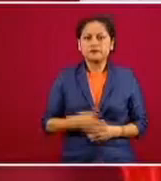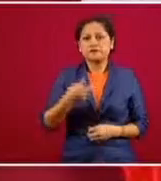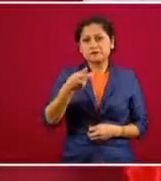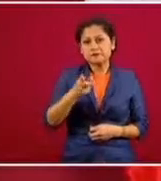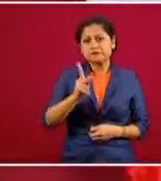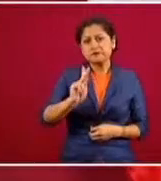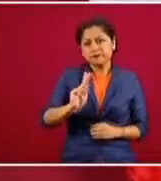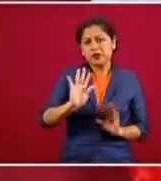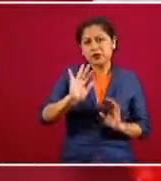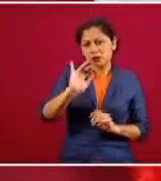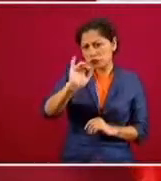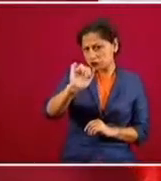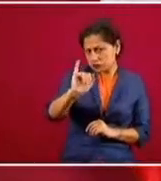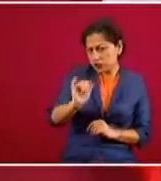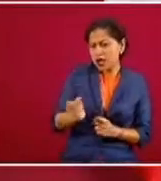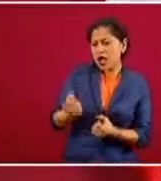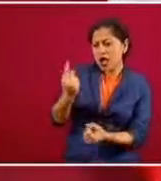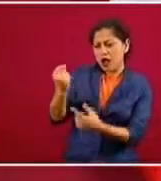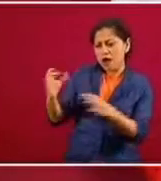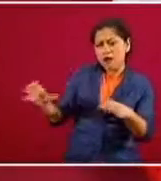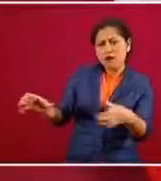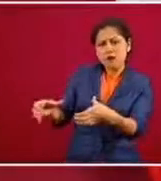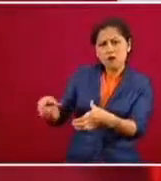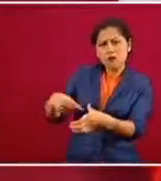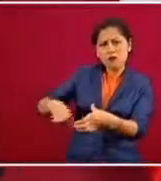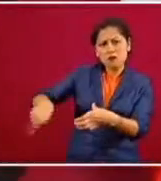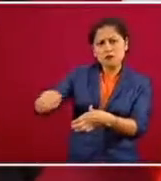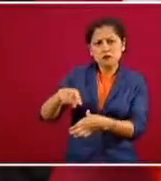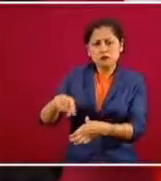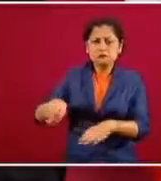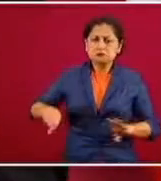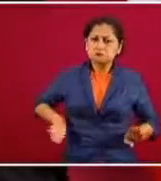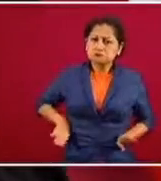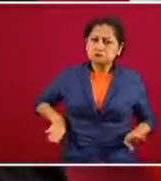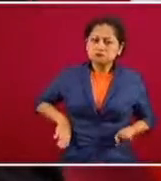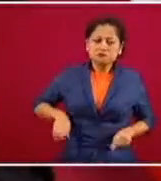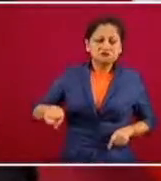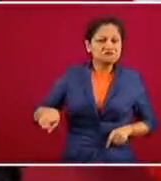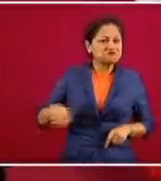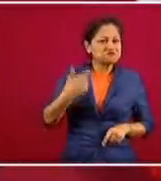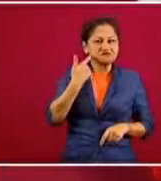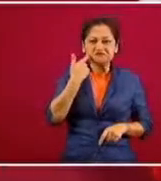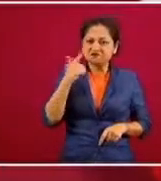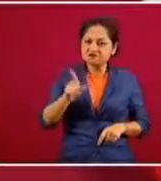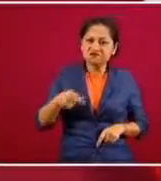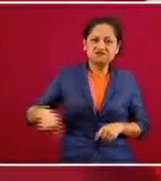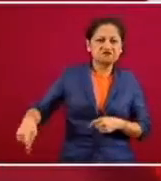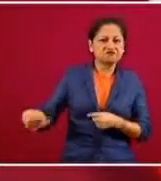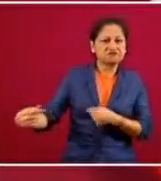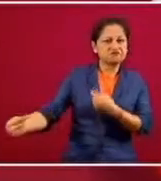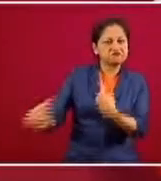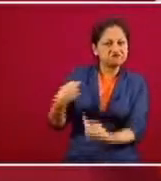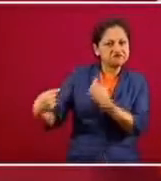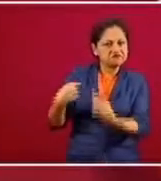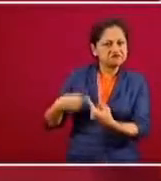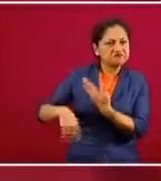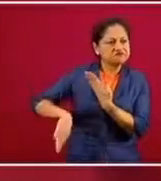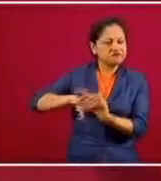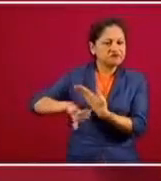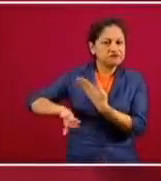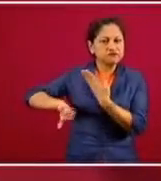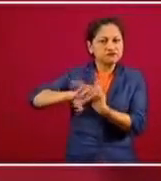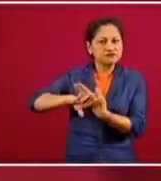adversarios que quieren que nos vaya mal y que se dé una mala imagen.